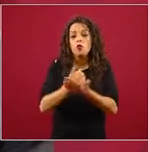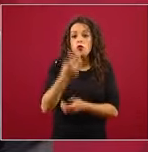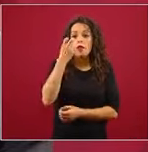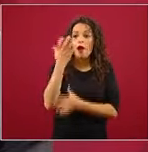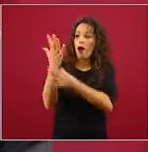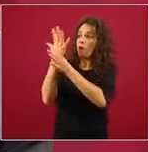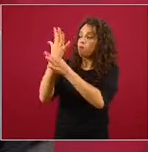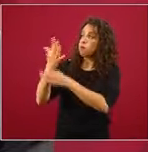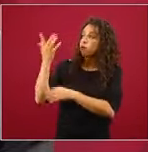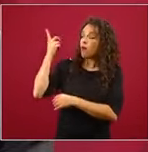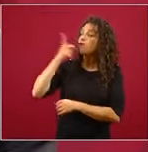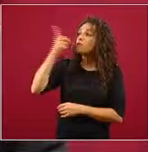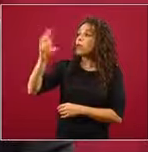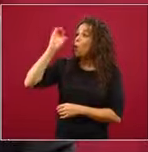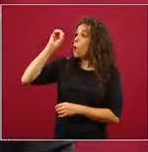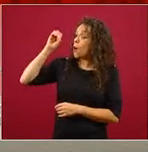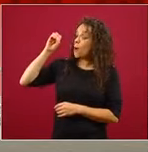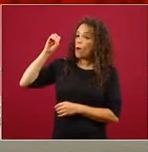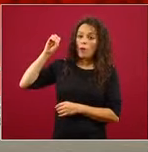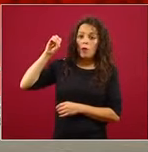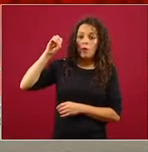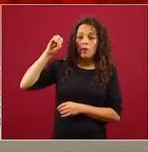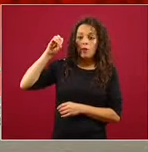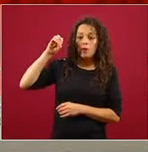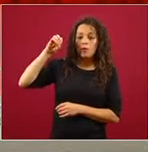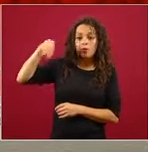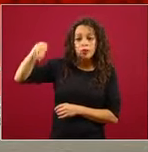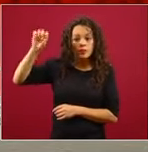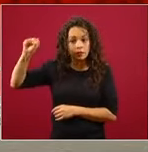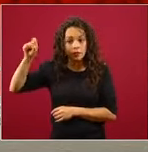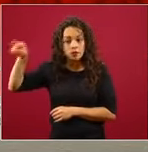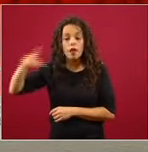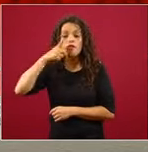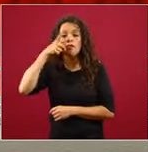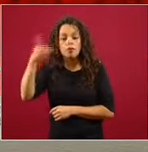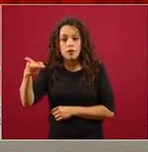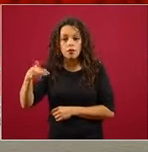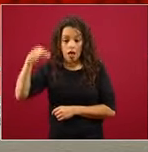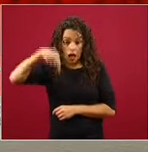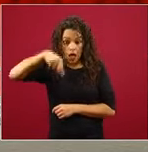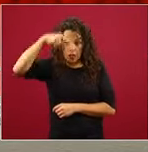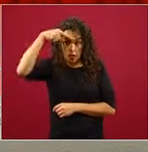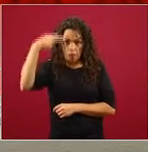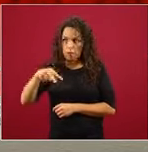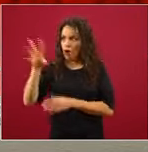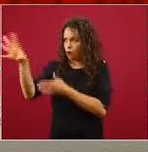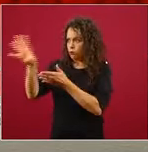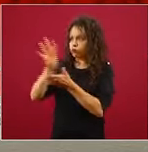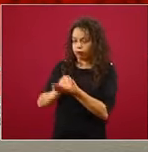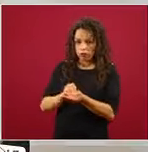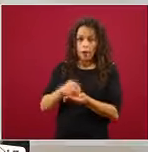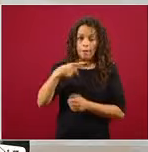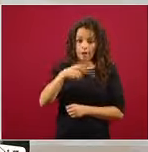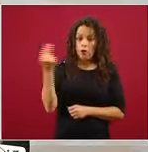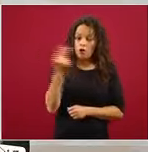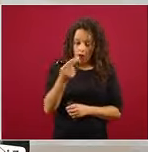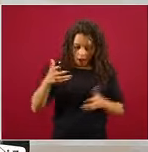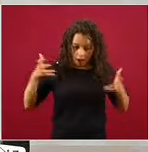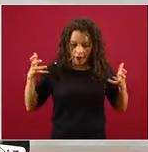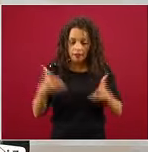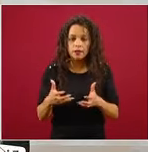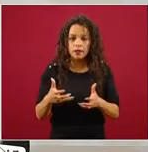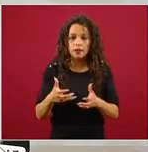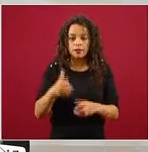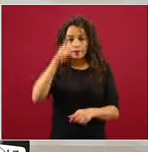señalado desde hace mucho tiempo y que seguimos en los lineamientos en México, pero que hay que hacerlo en la práctica: detectar a los